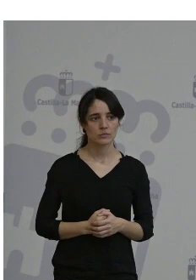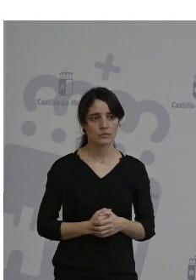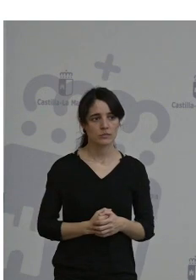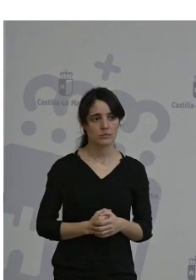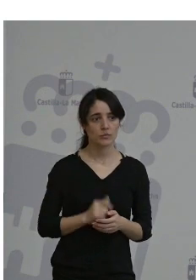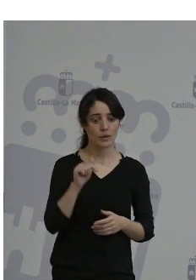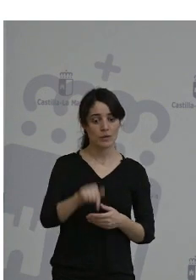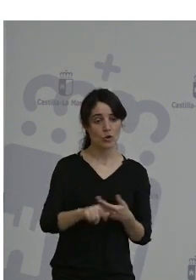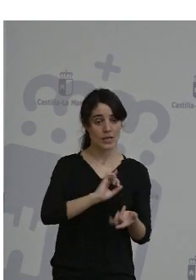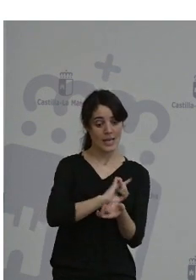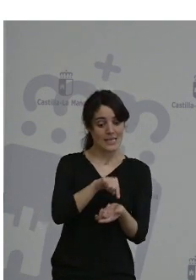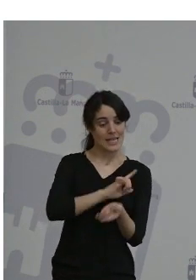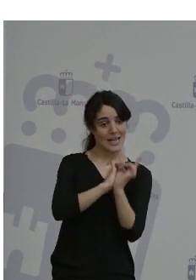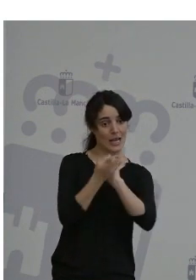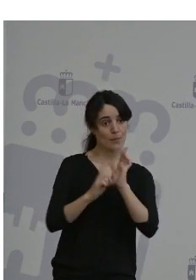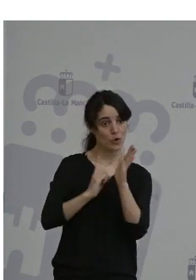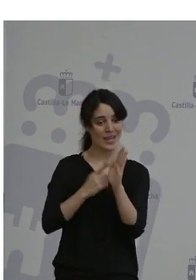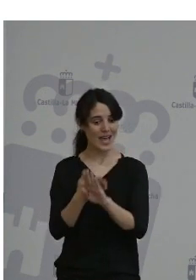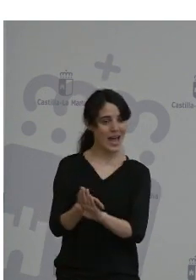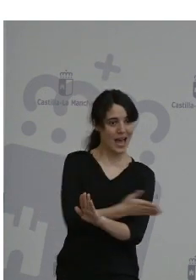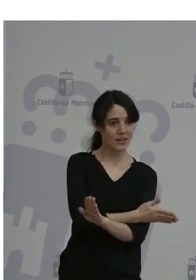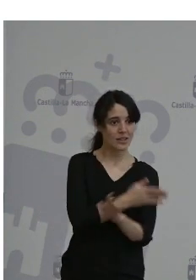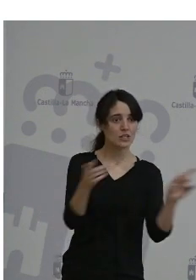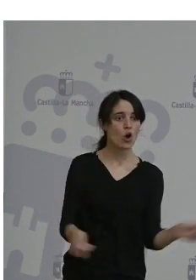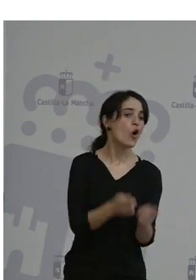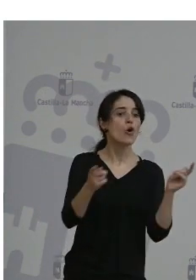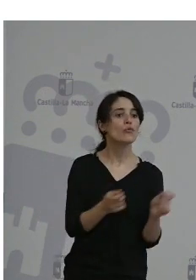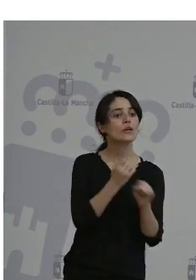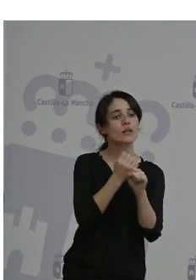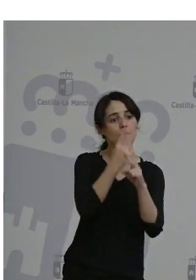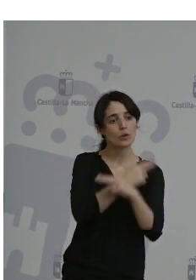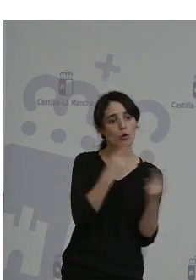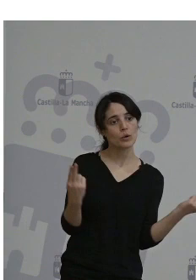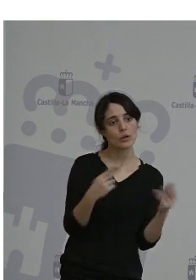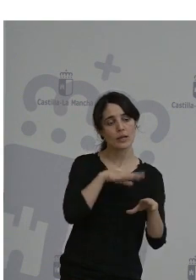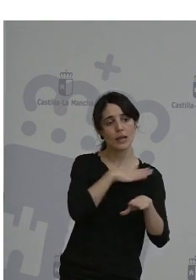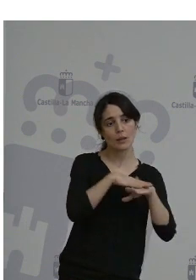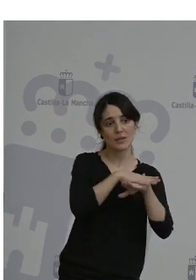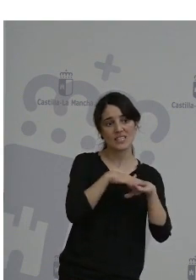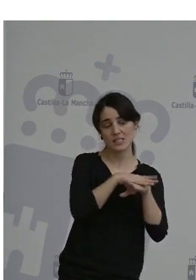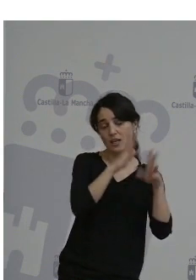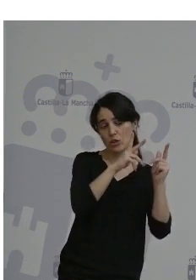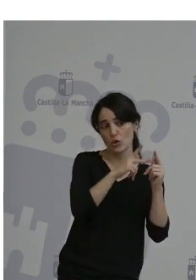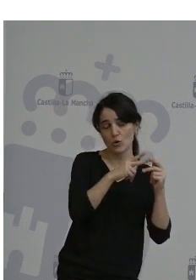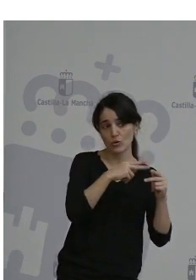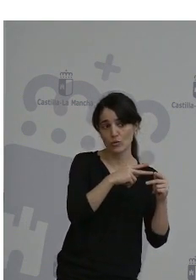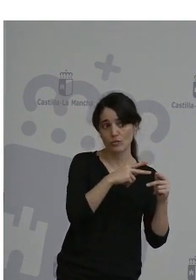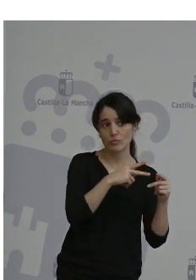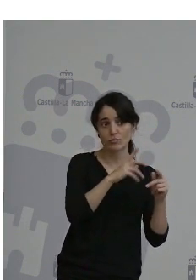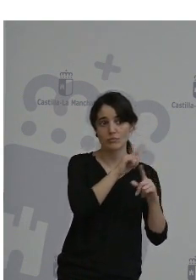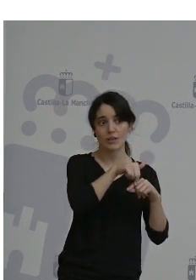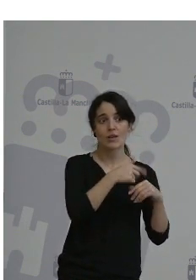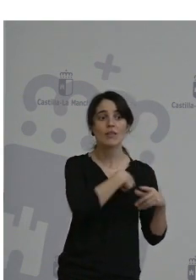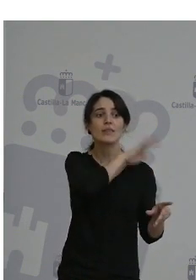antes de esta modificación, la oferta de empleo público de la Administración General del Estado en el año 2009 había previsto como